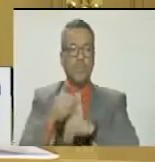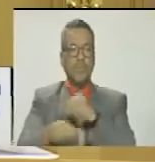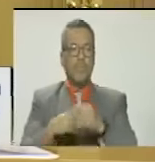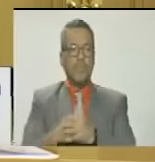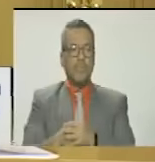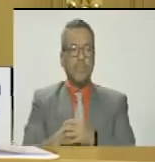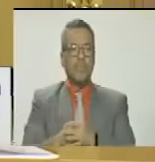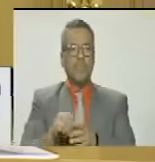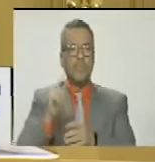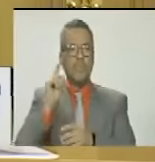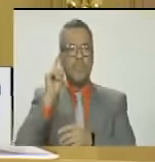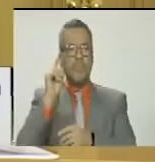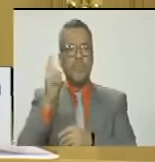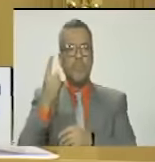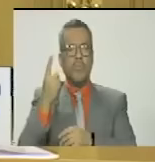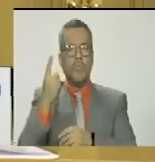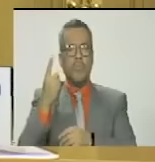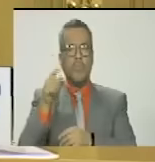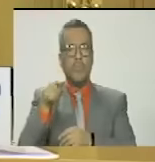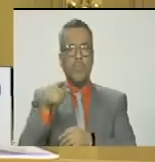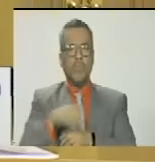supuesto, uno de los